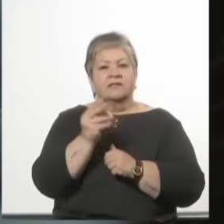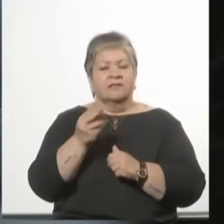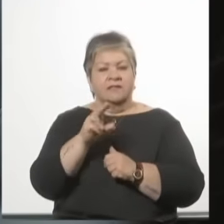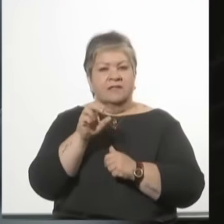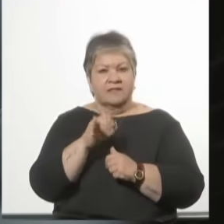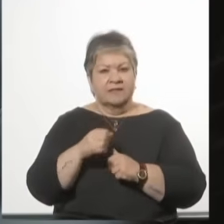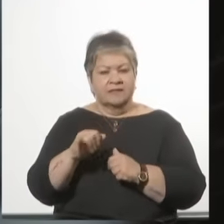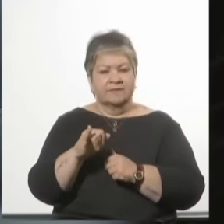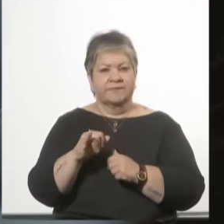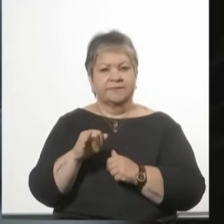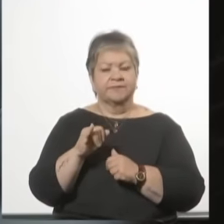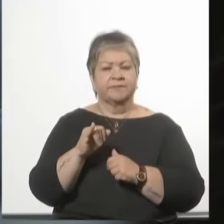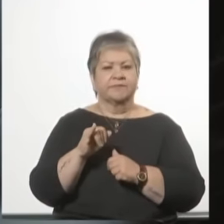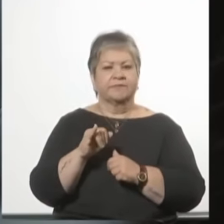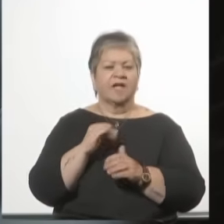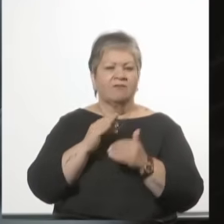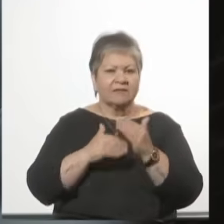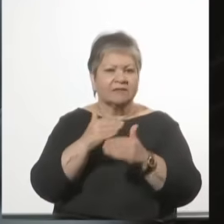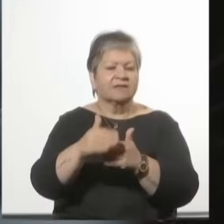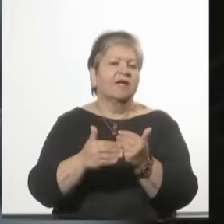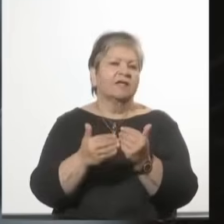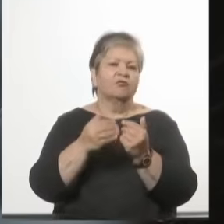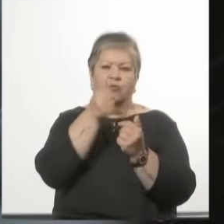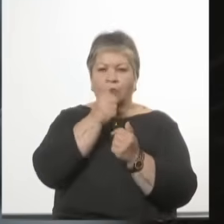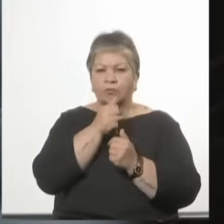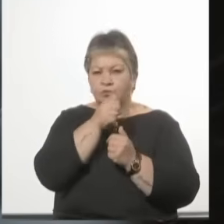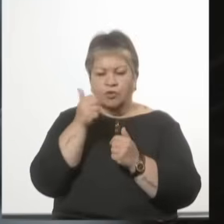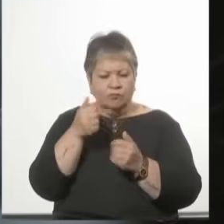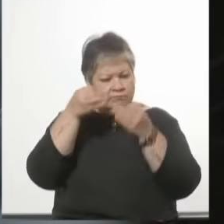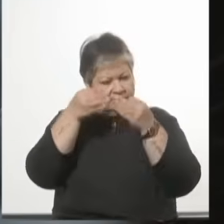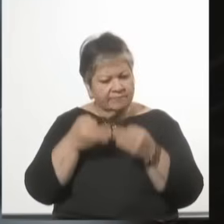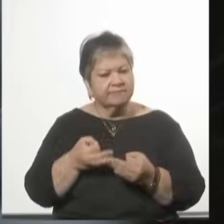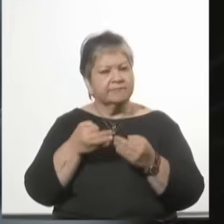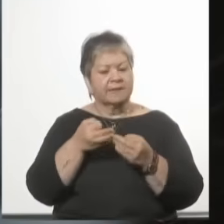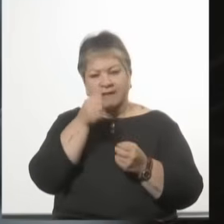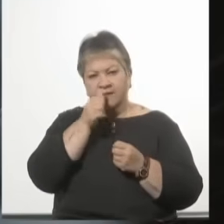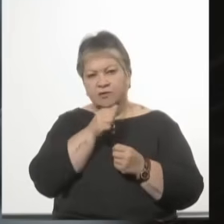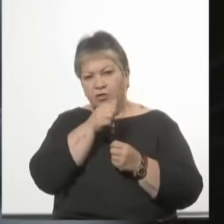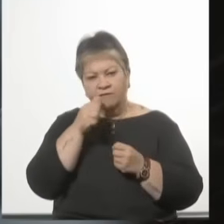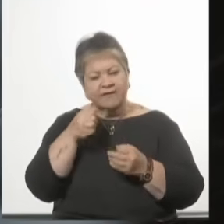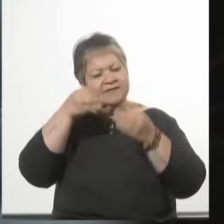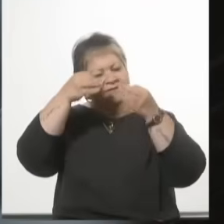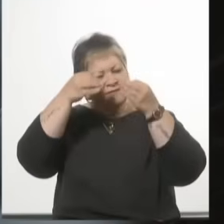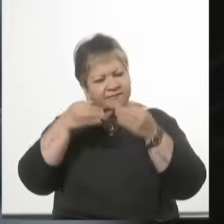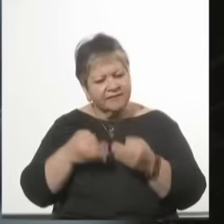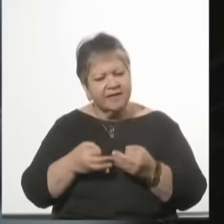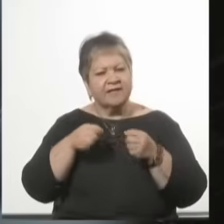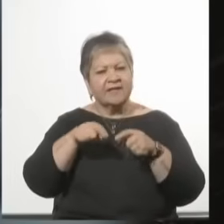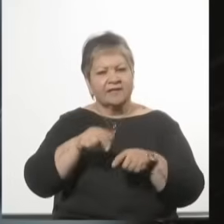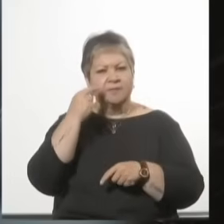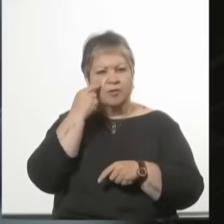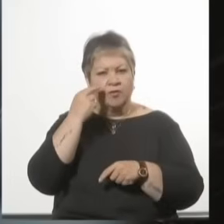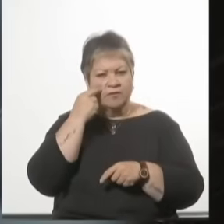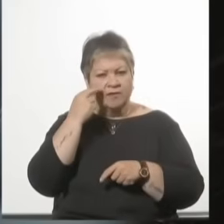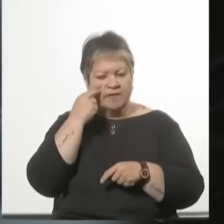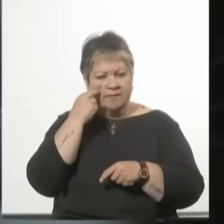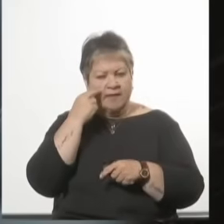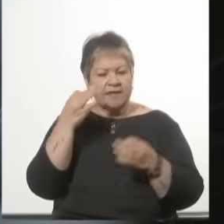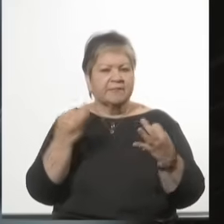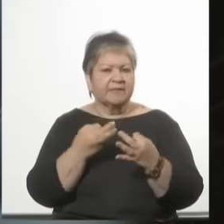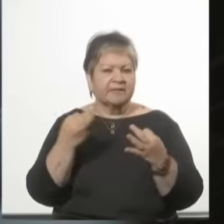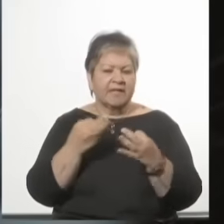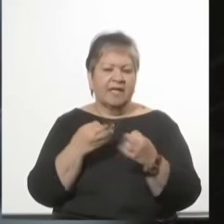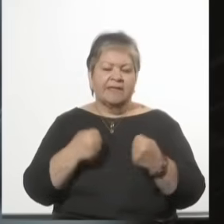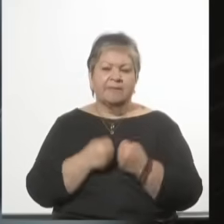Estamos confiados en que podamos avanzar en una conveniente solución que permita resolver de la mejor manera este litigio y, en especial, minimizar